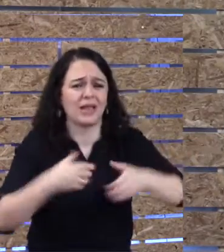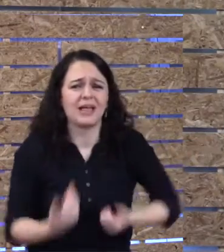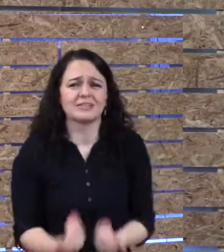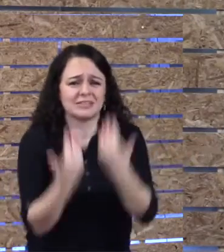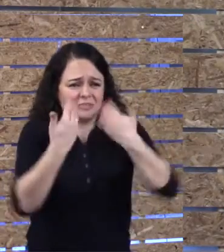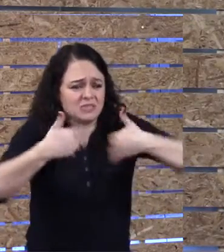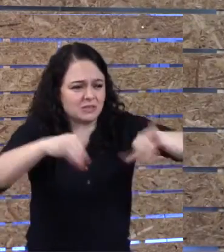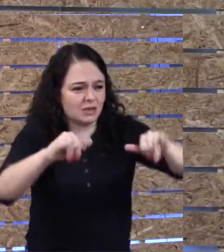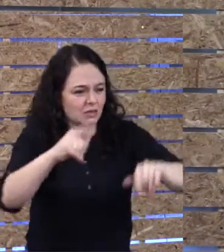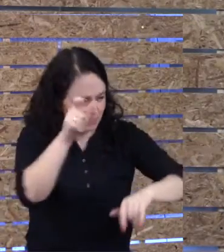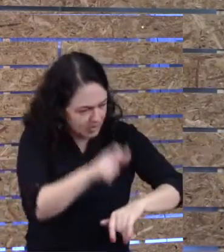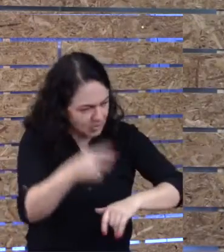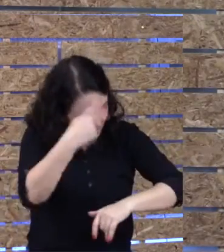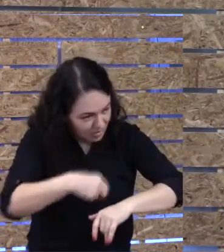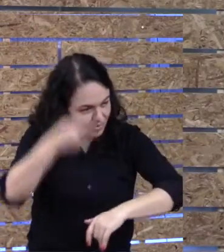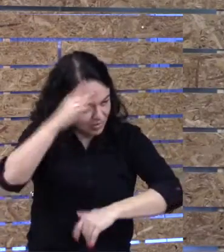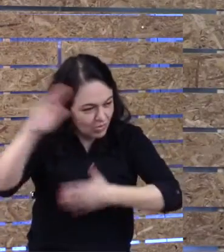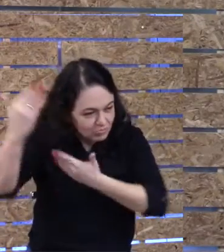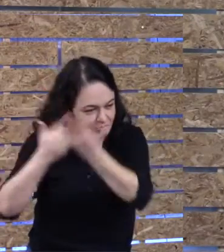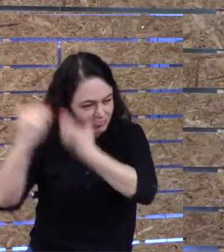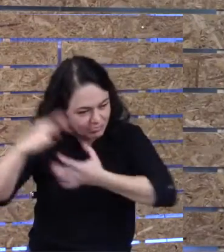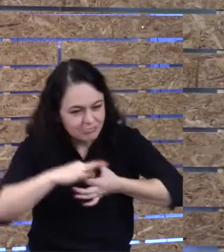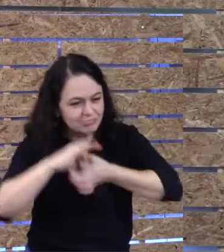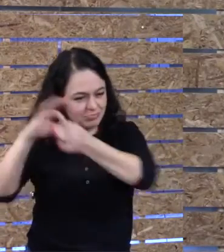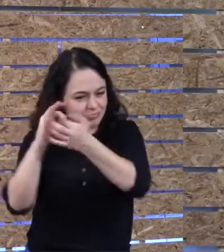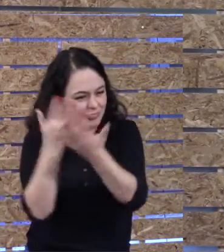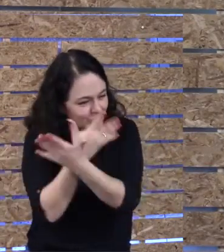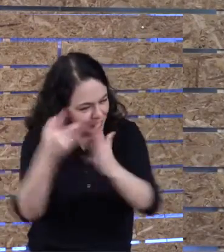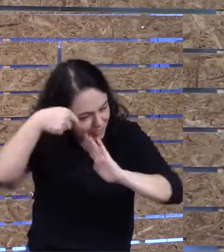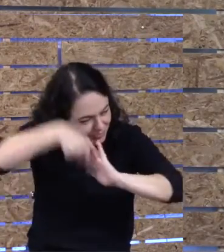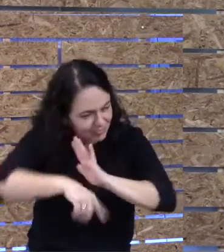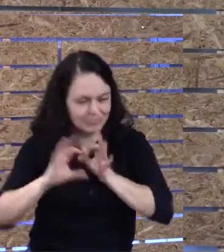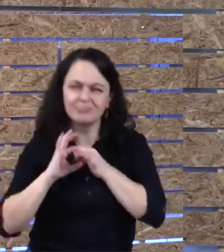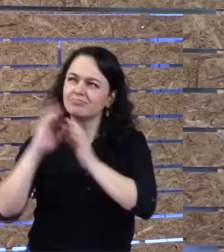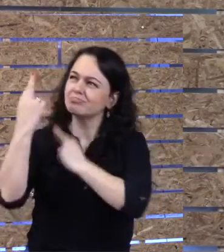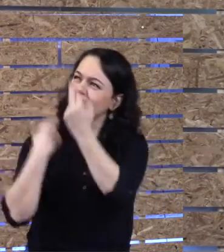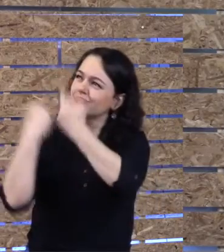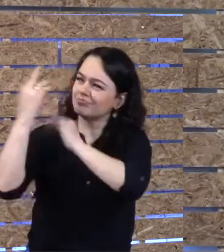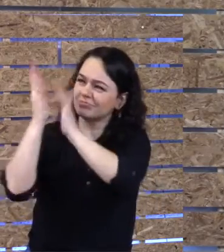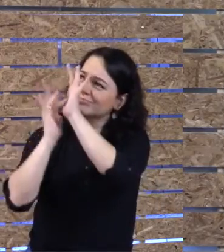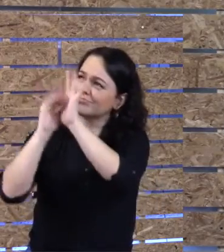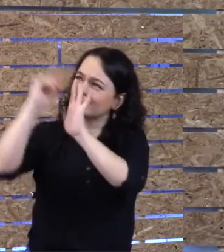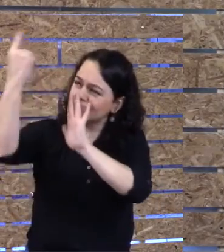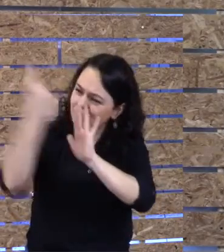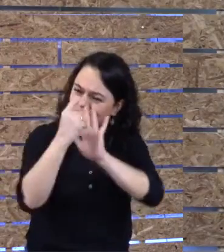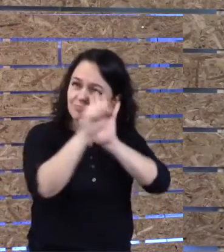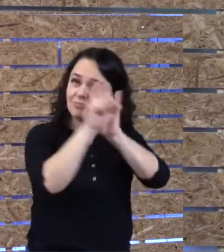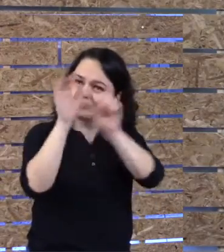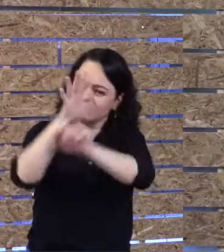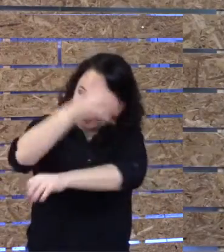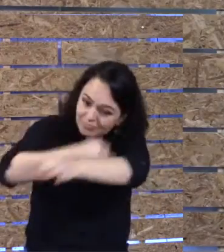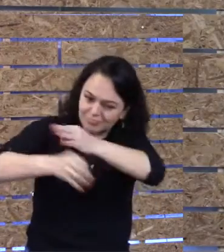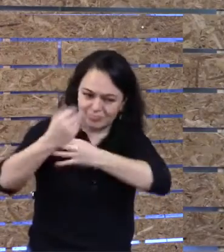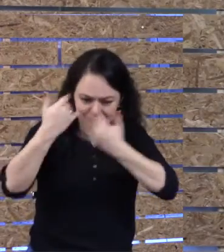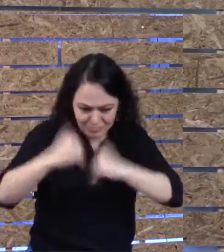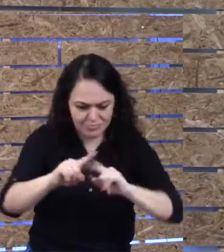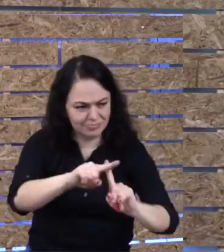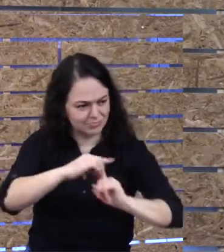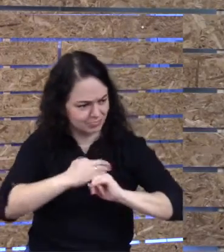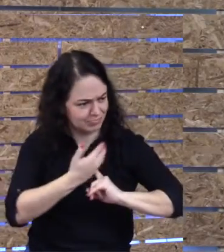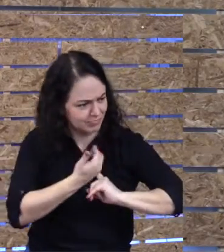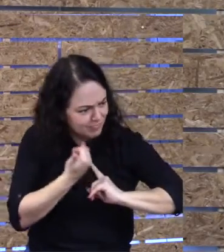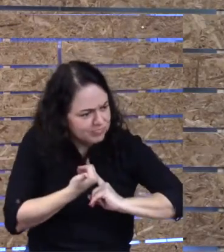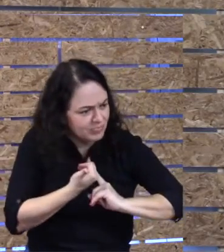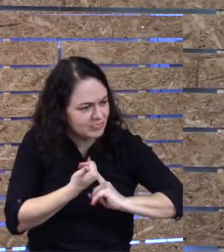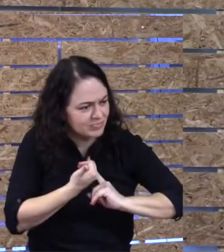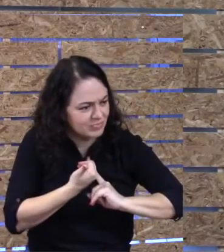¿cómo no trivializar el Salmo 23 en nuestra vida cuando presentamos el Evangelio a